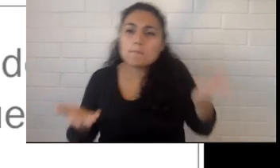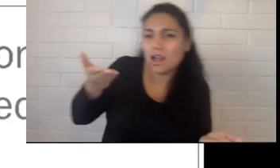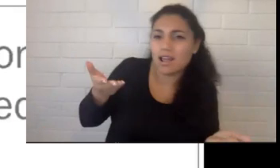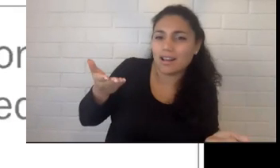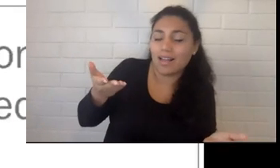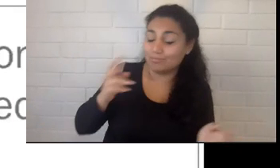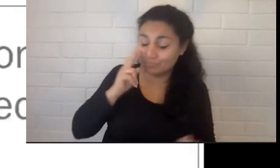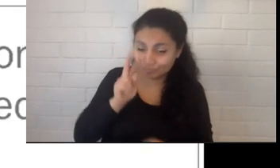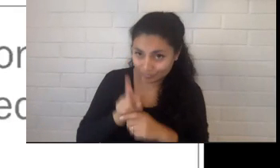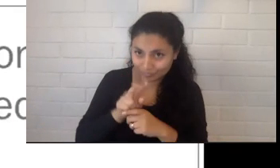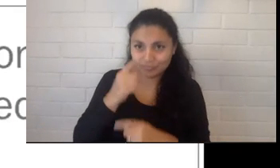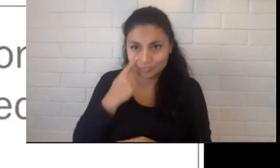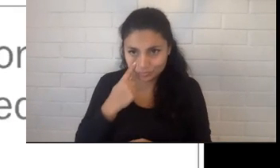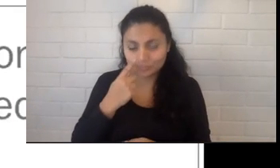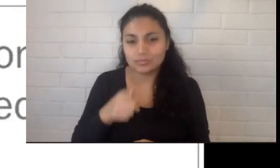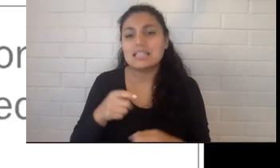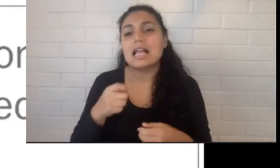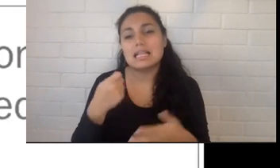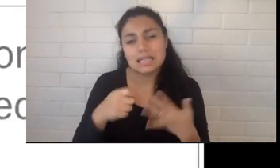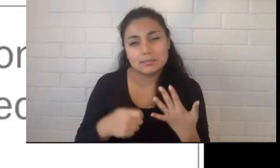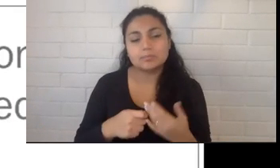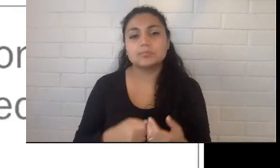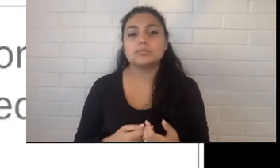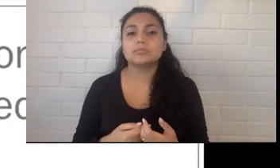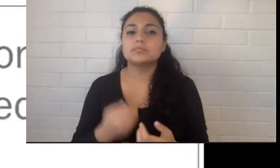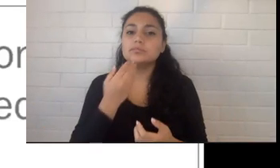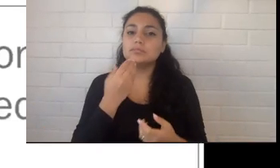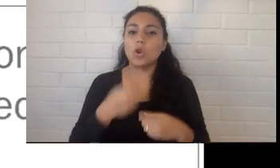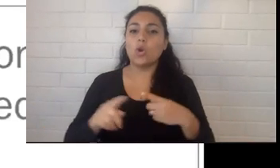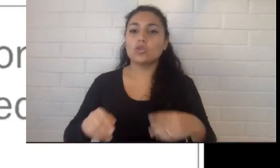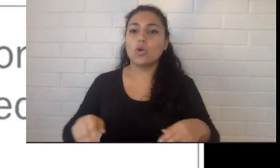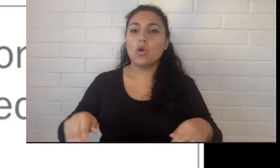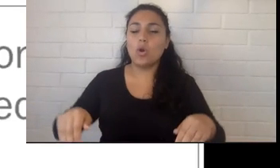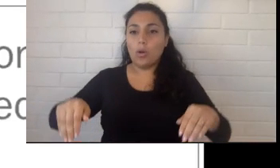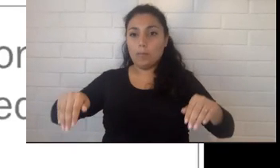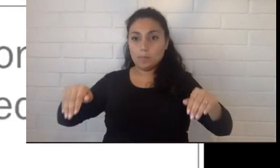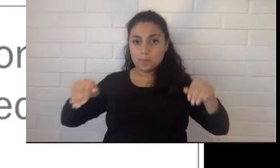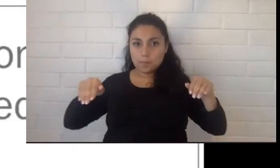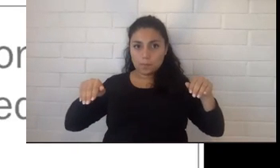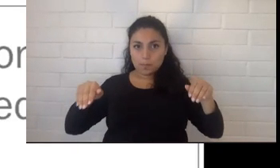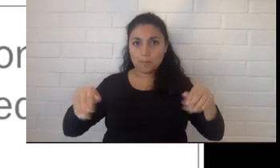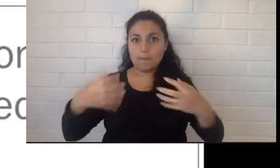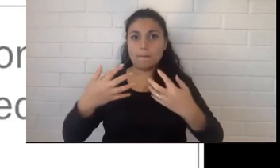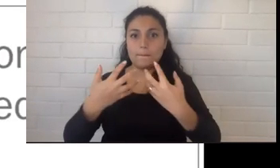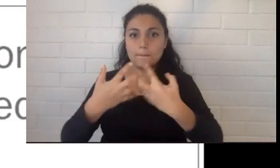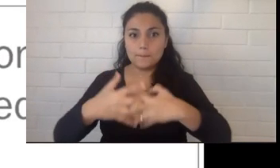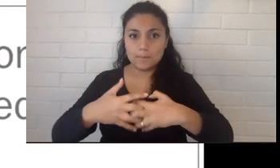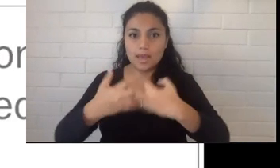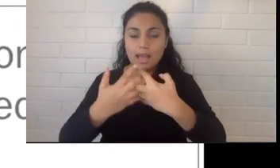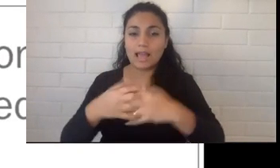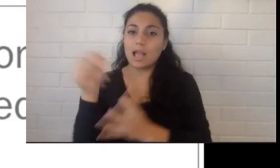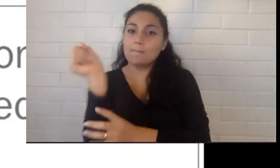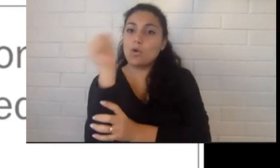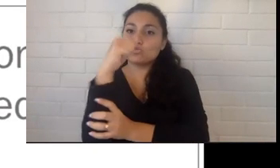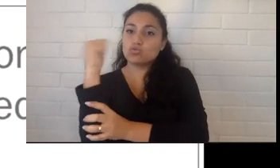Eh, También tenemos, por ejemplo, la mecánica aplicada al confort postural en silla de ruedas. Fíjese la importancia, por